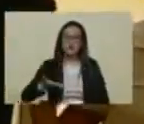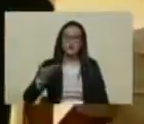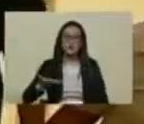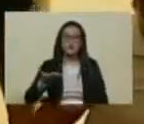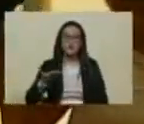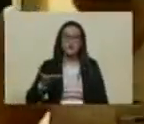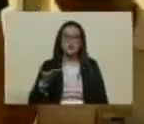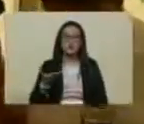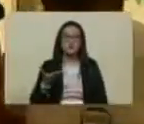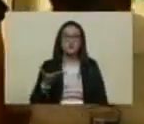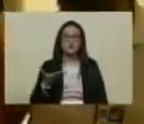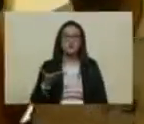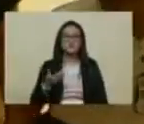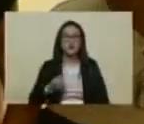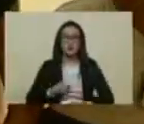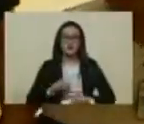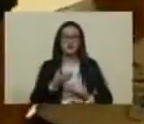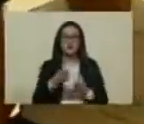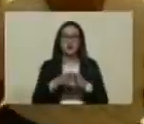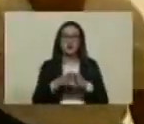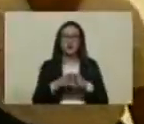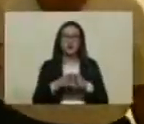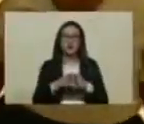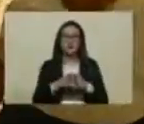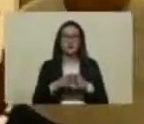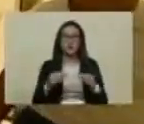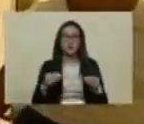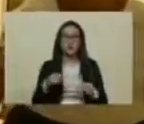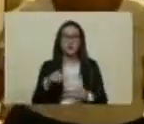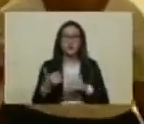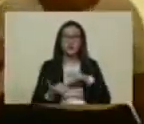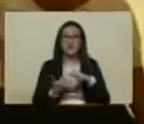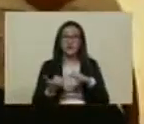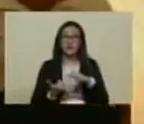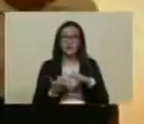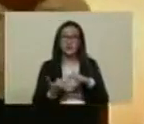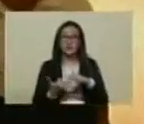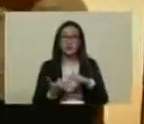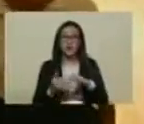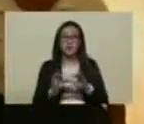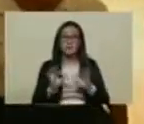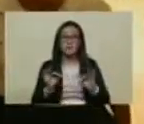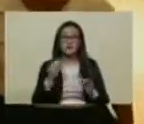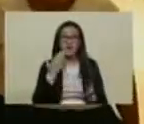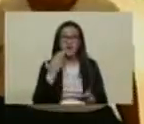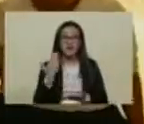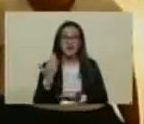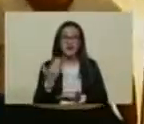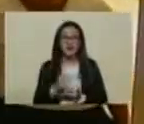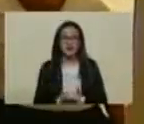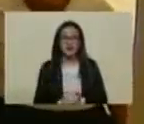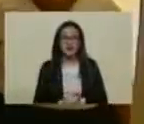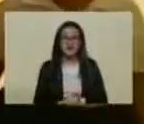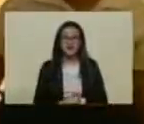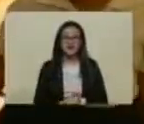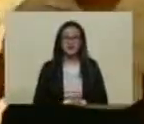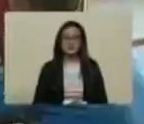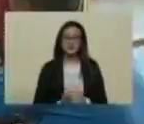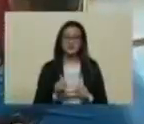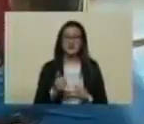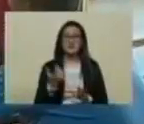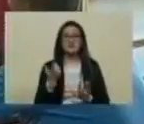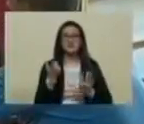importantísima para, bueno, para el beneficio de todos. Esta es una institución en donde van a estar inicialmente